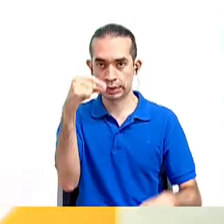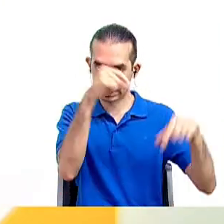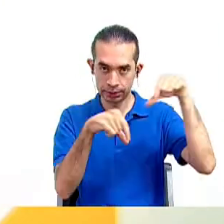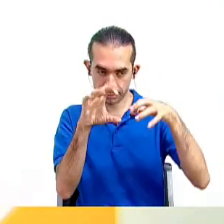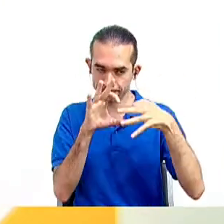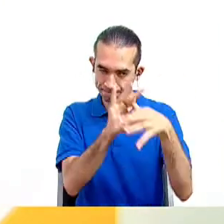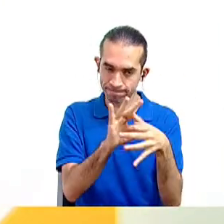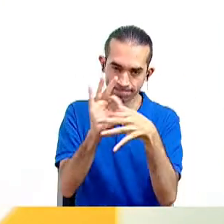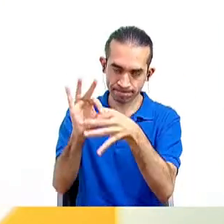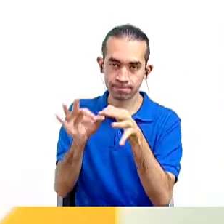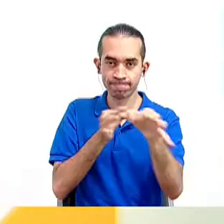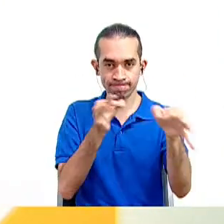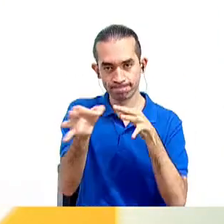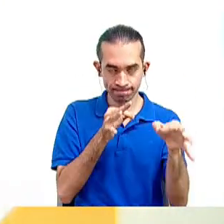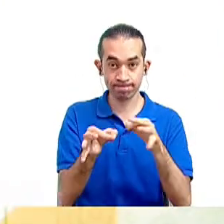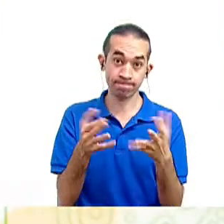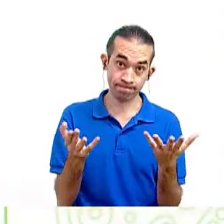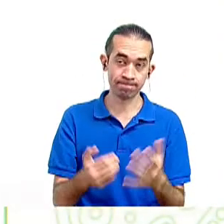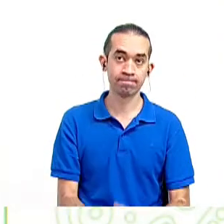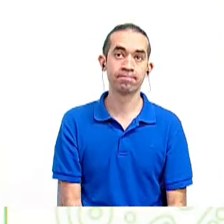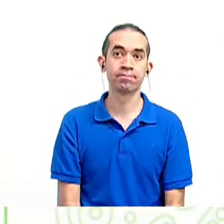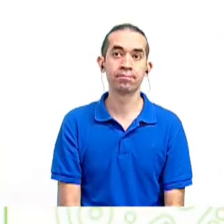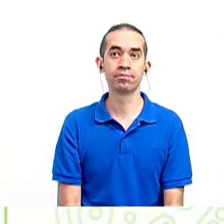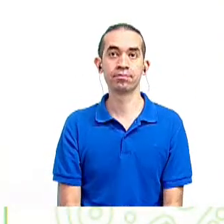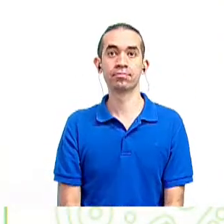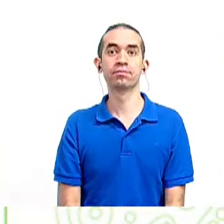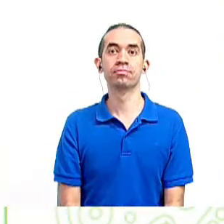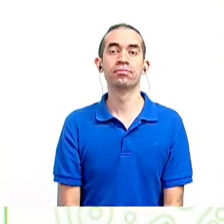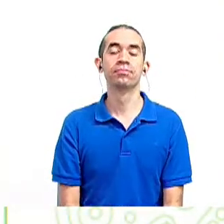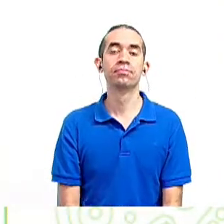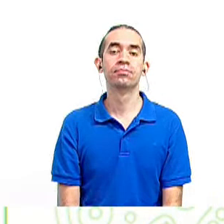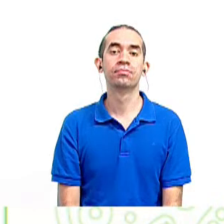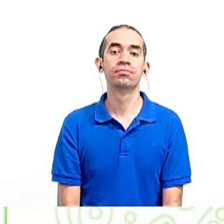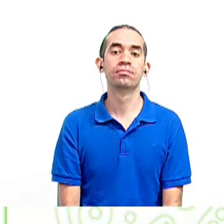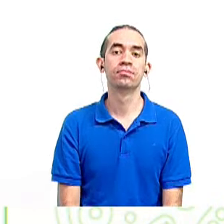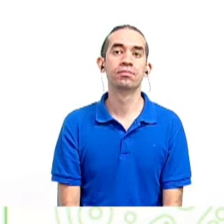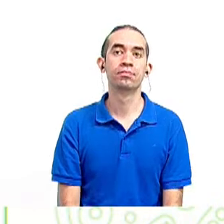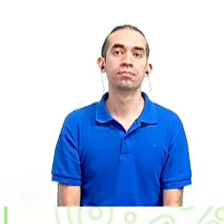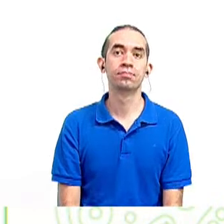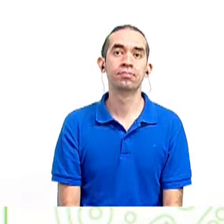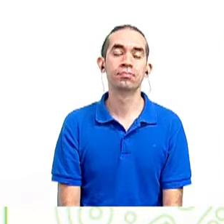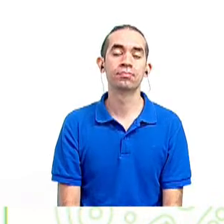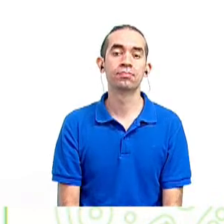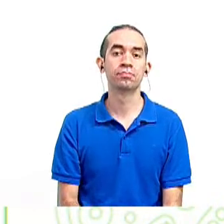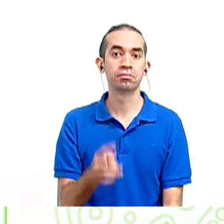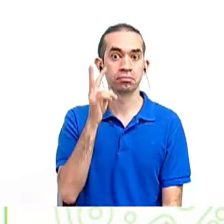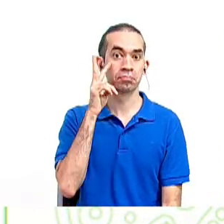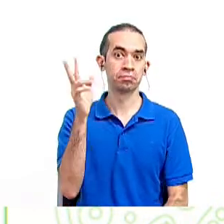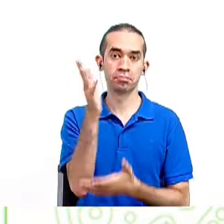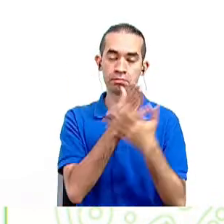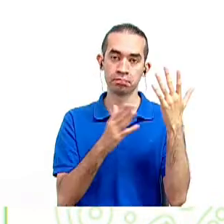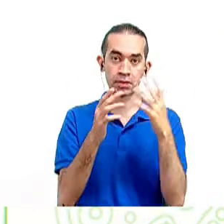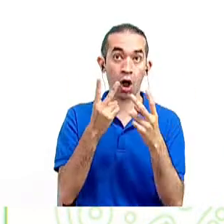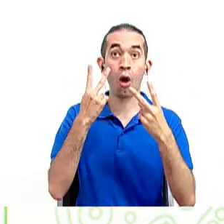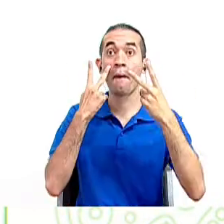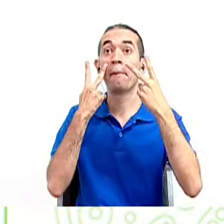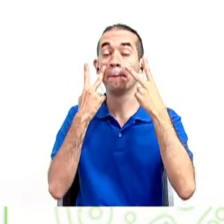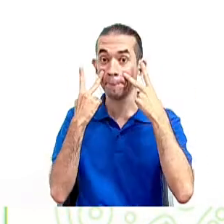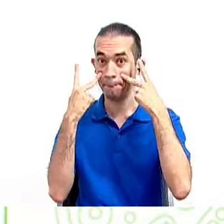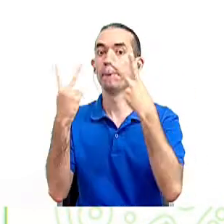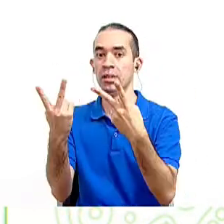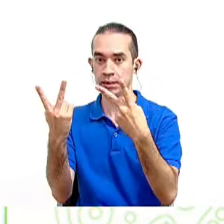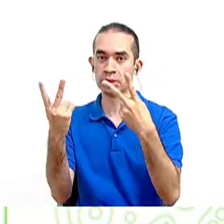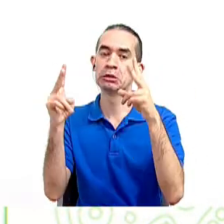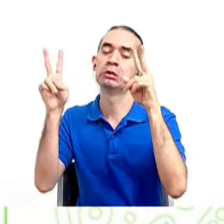y vamos a explicarlas un poco hoy. Vamos a verlo de esta forma. Ok, en el video hay ciertas cosas visibles, y lo pongo